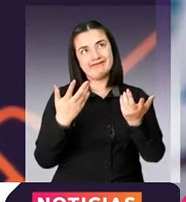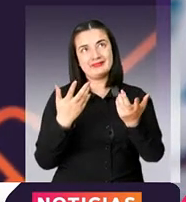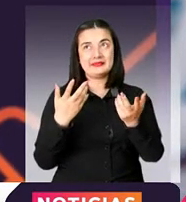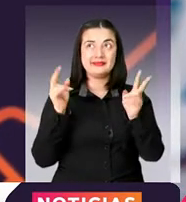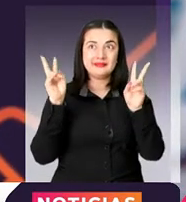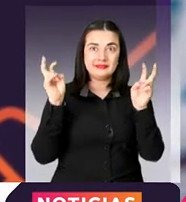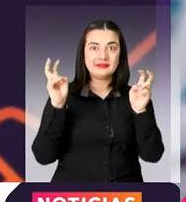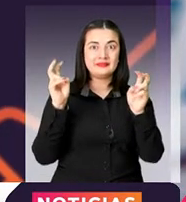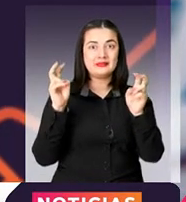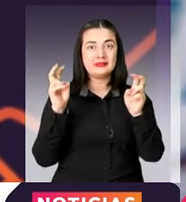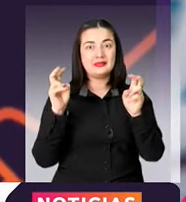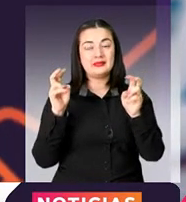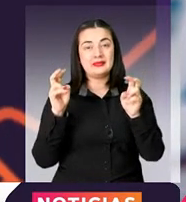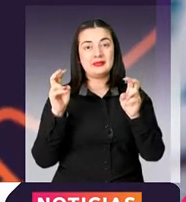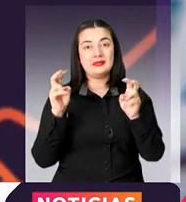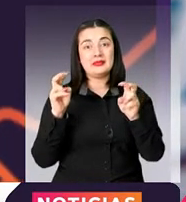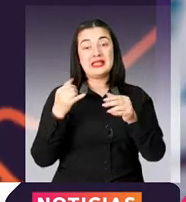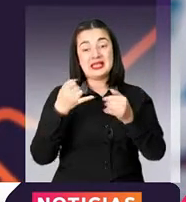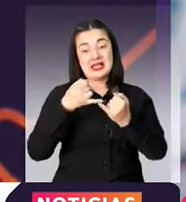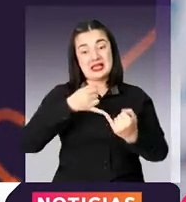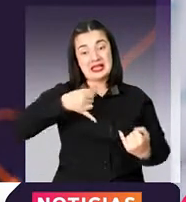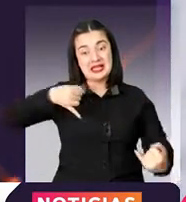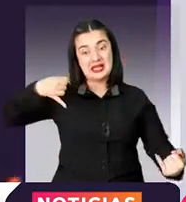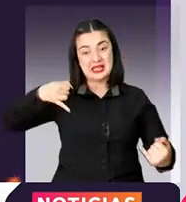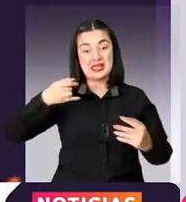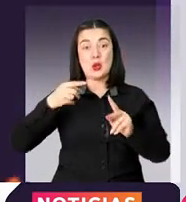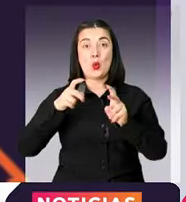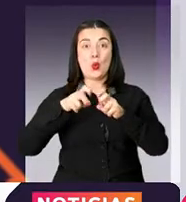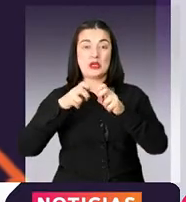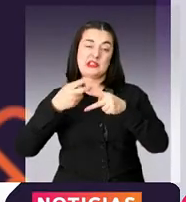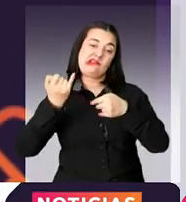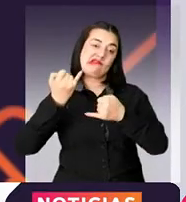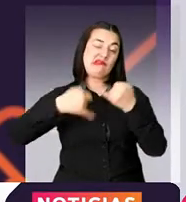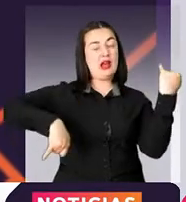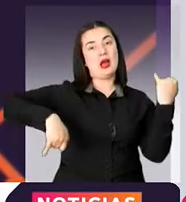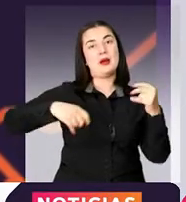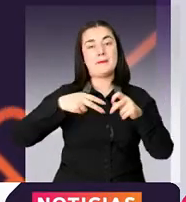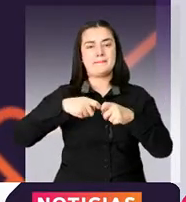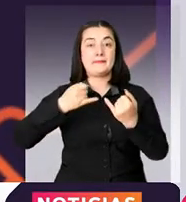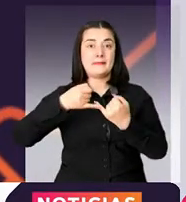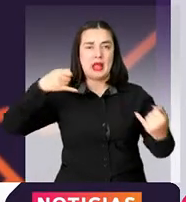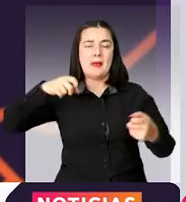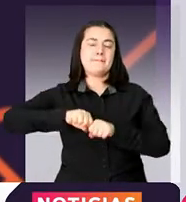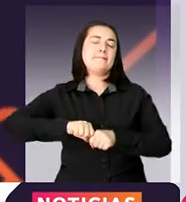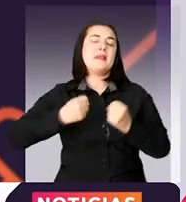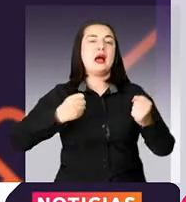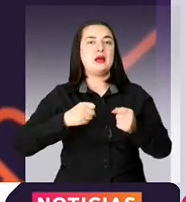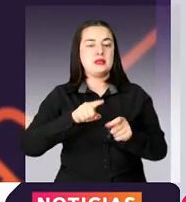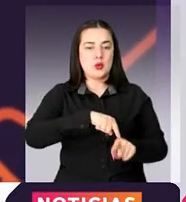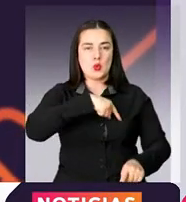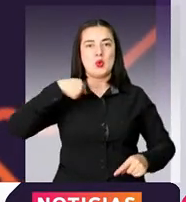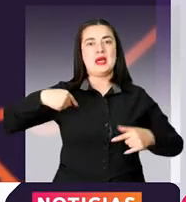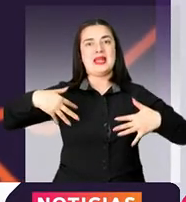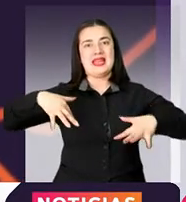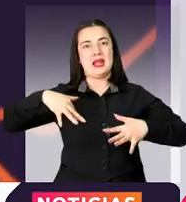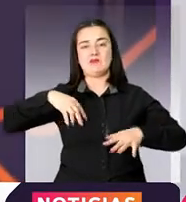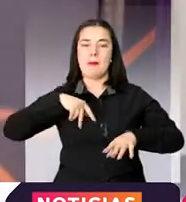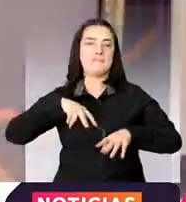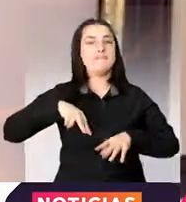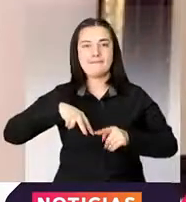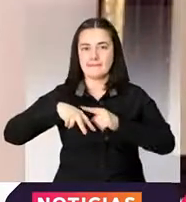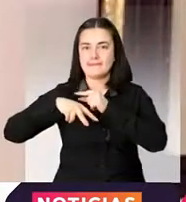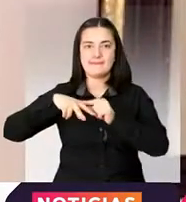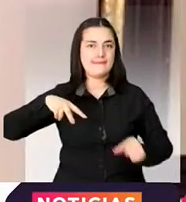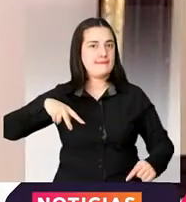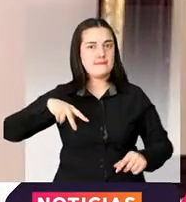se cargó el nervio ciático, lo cortó, y esto pues me ocasionó la lesión nerviosa y por ende no tengo movilidad en mi tobillo